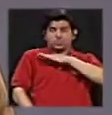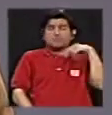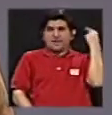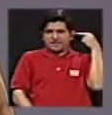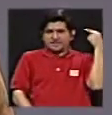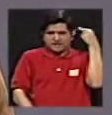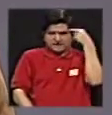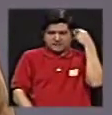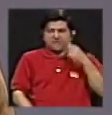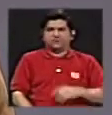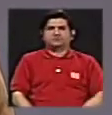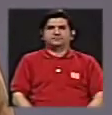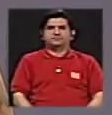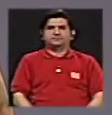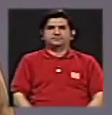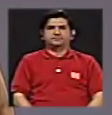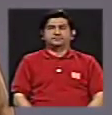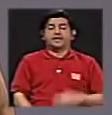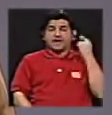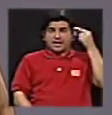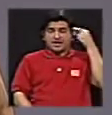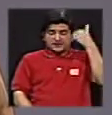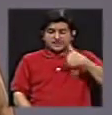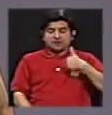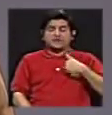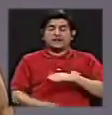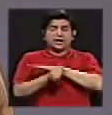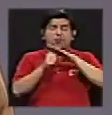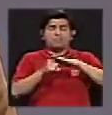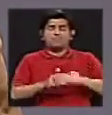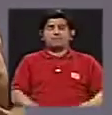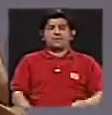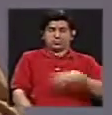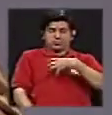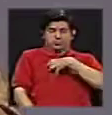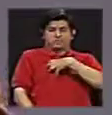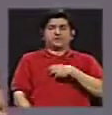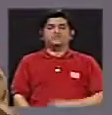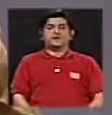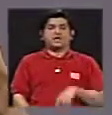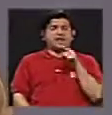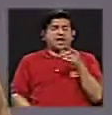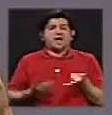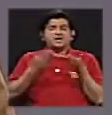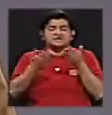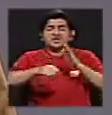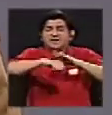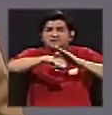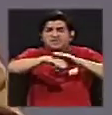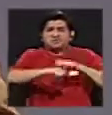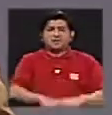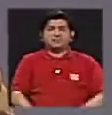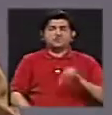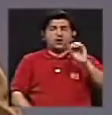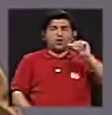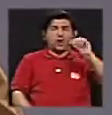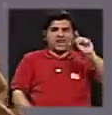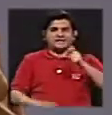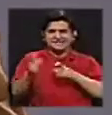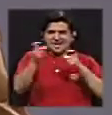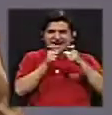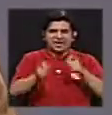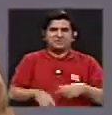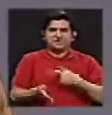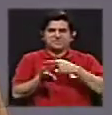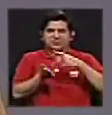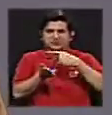Estado. El Estado es el que tiene plena posesión de ella. Simplemente lo que se le estaba dando en concesión a OAS era la administración de los